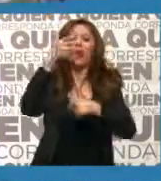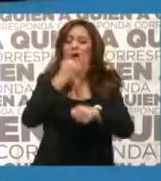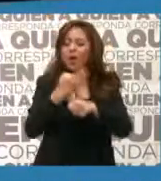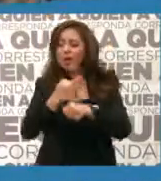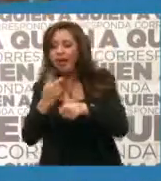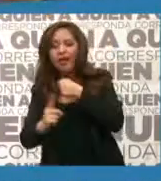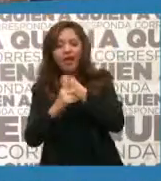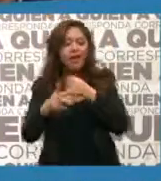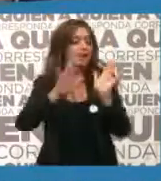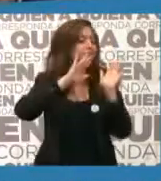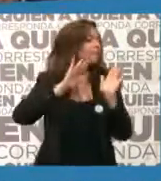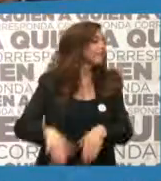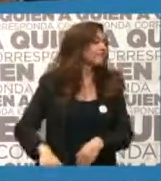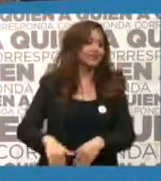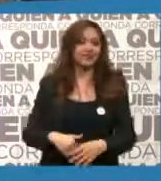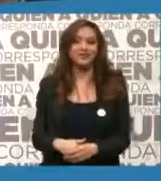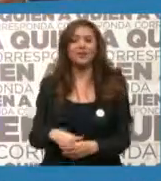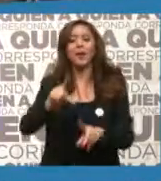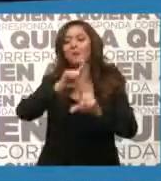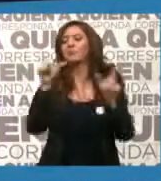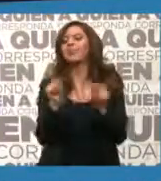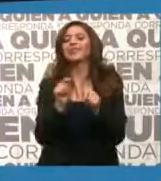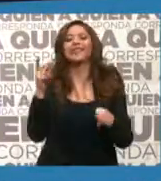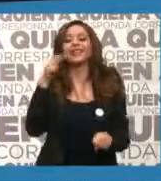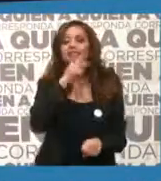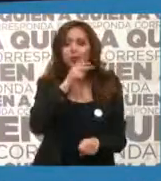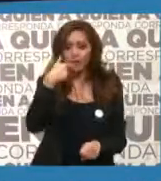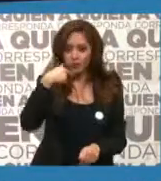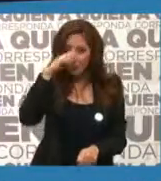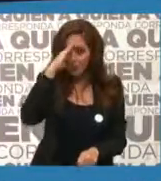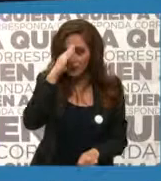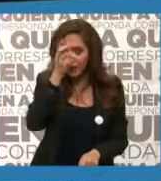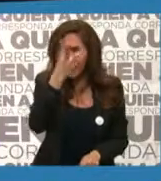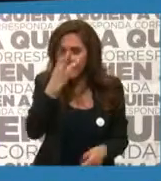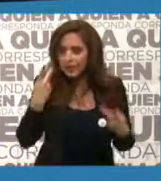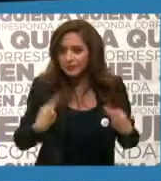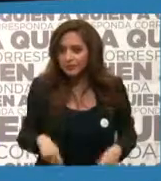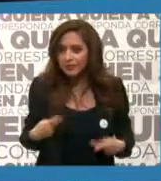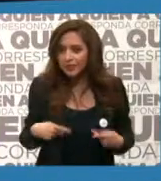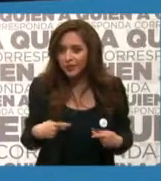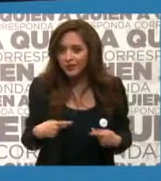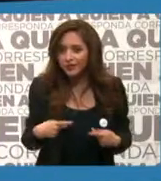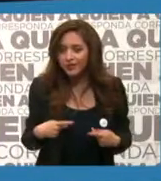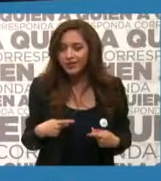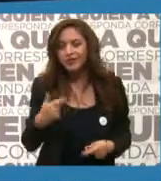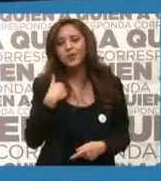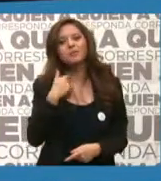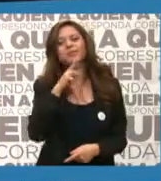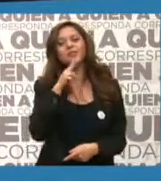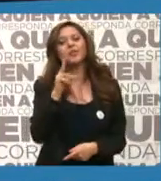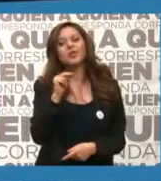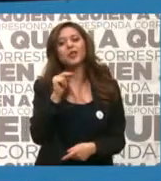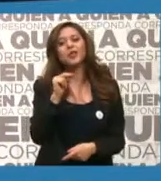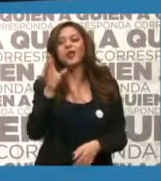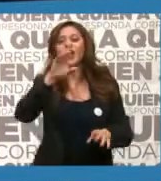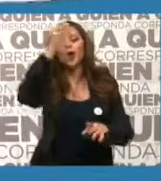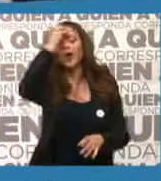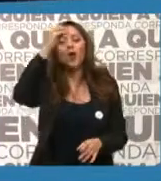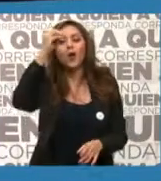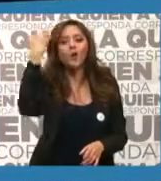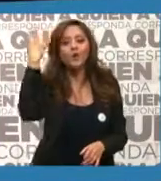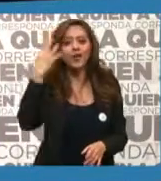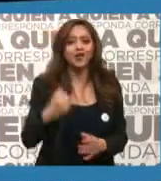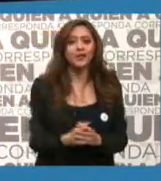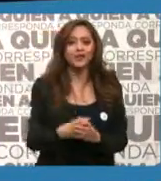ahorita. Ahí está, pero bueno. Vamos a una pausita. ¿Seguro estos tres? No, George no se metió con nosotros. Obviamente. No, George se porta